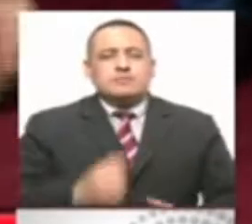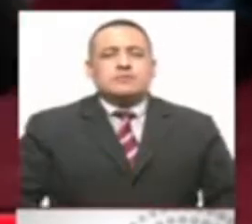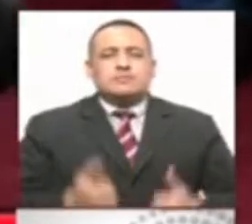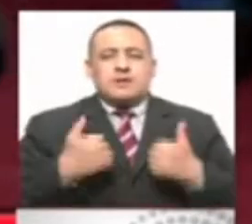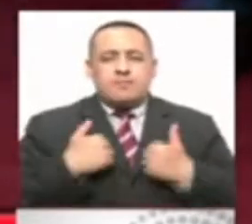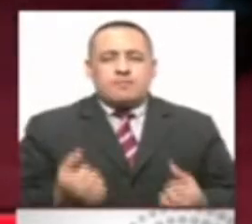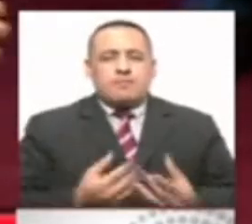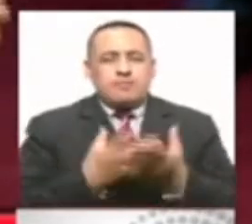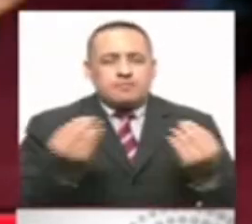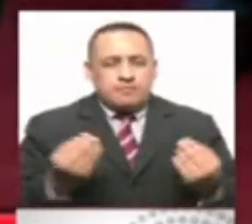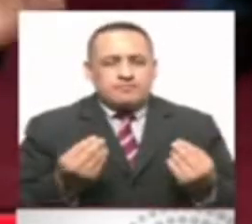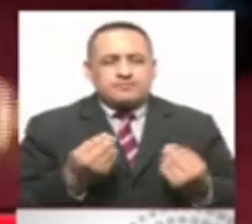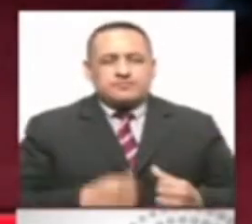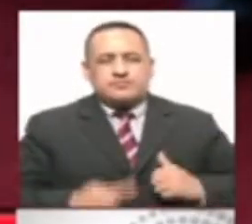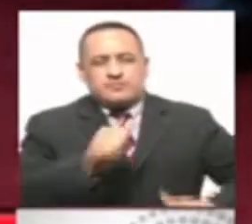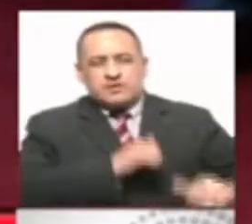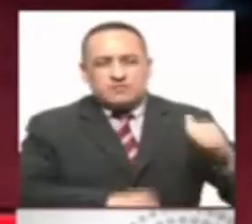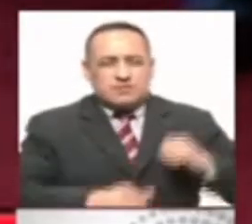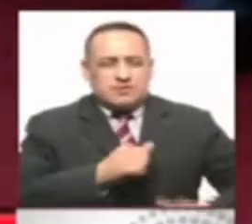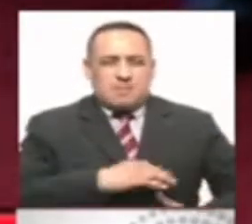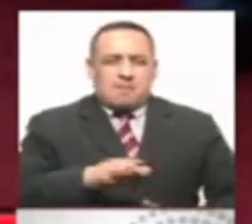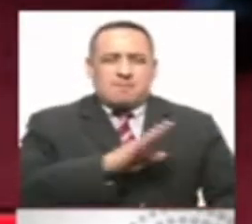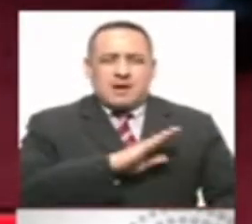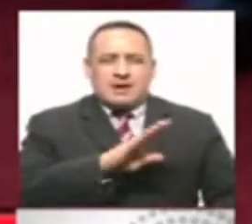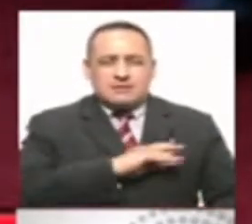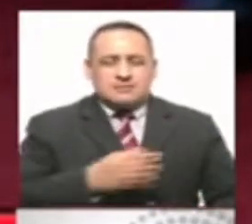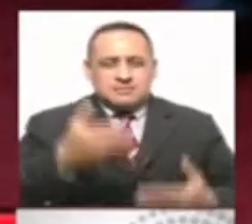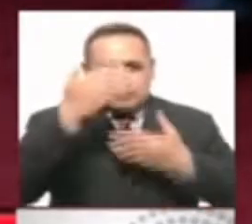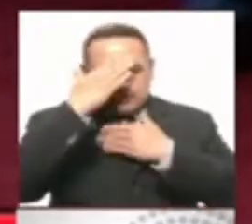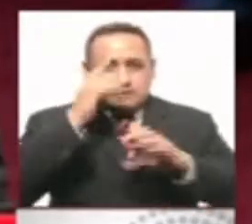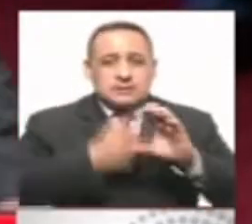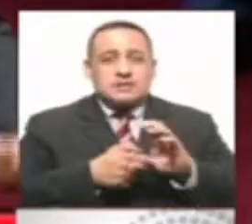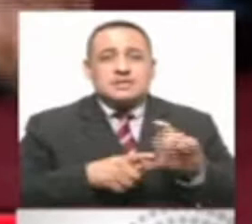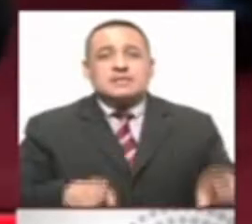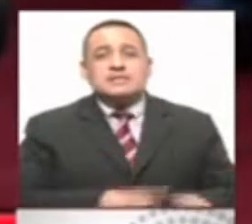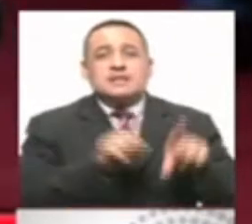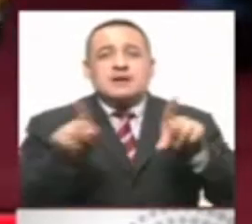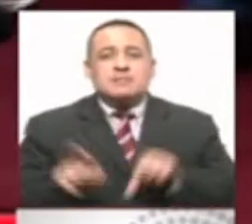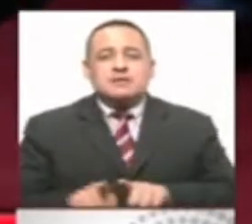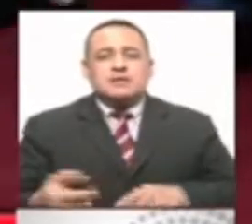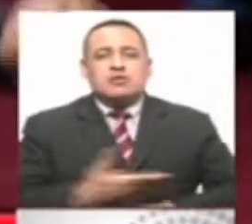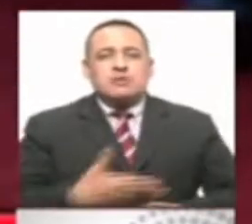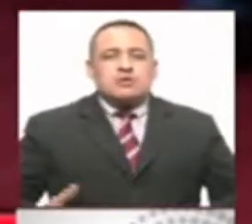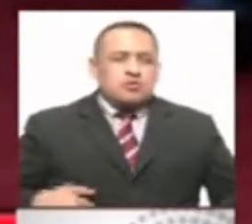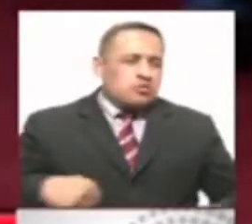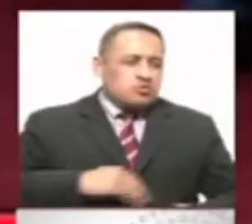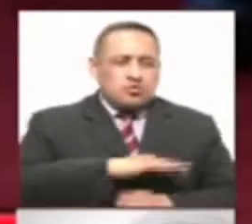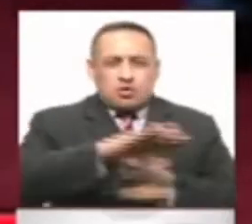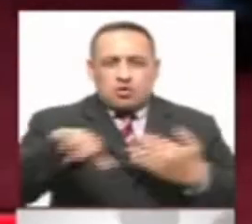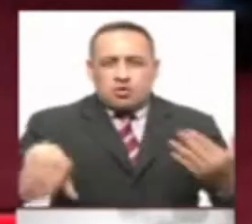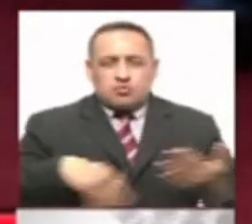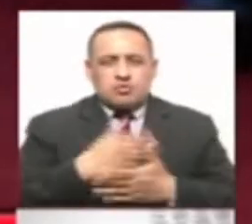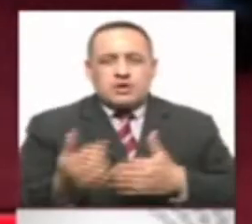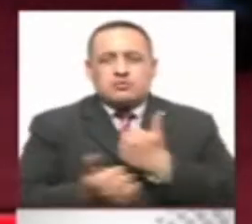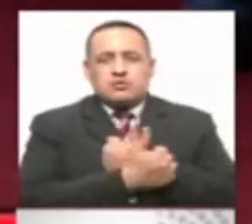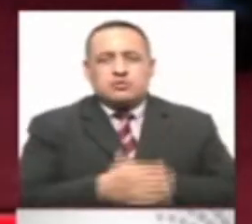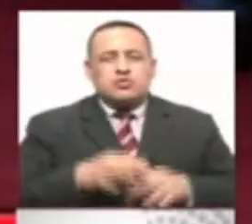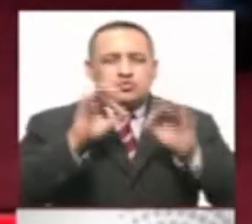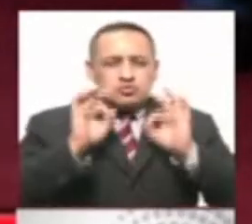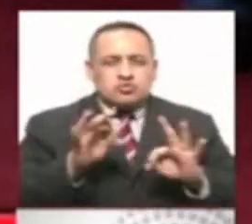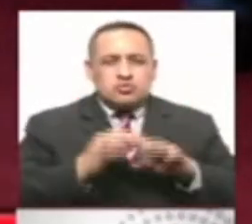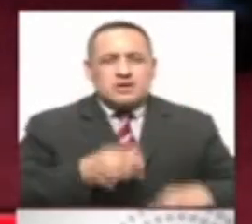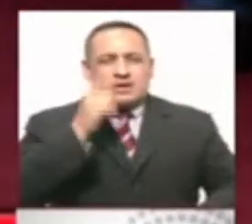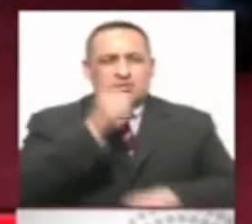entre la insanía terrorista, subversiva, pero también del Estado, todos los ayacuchanos eran acusados